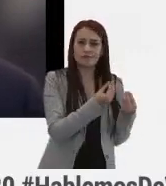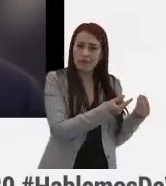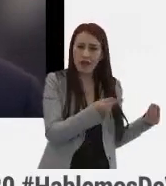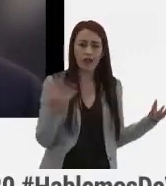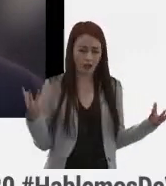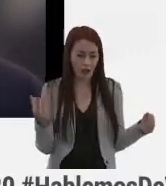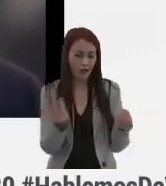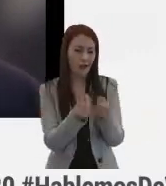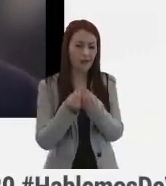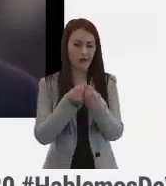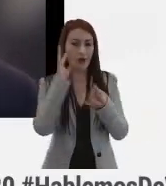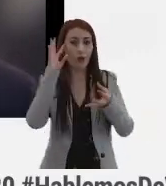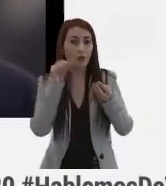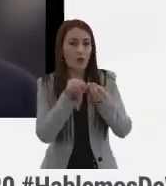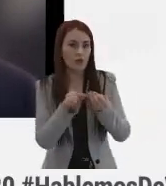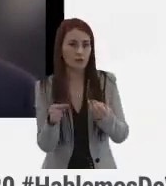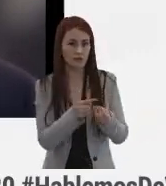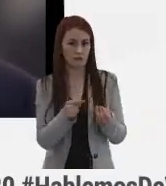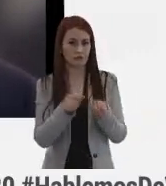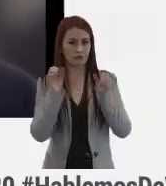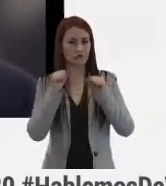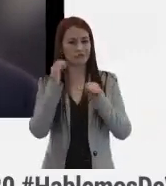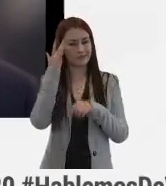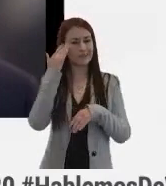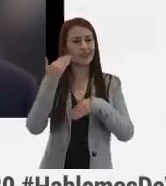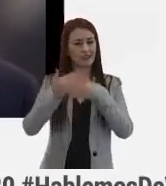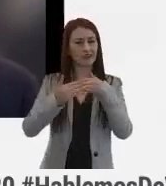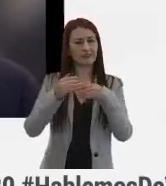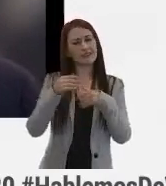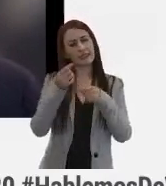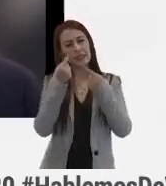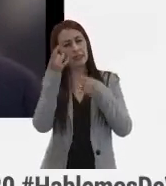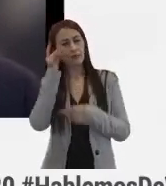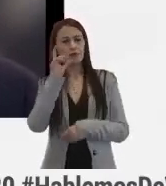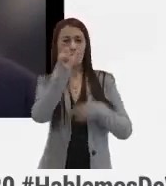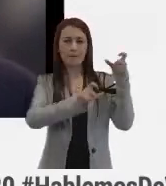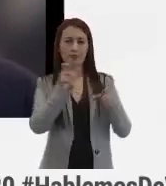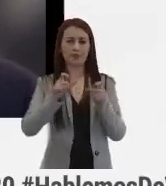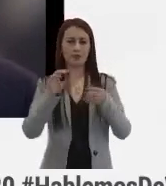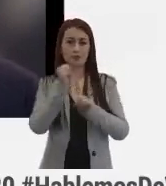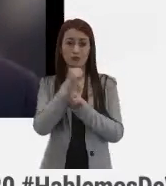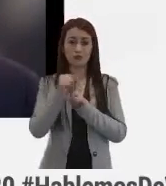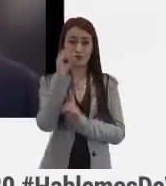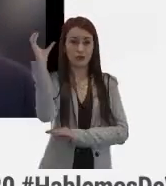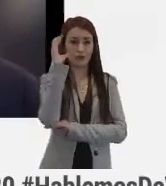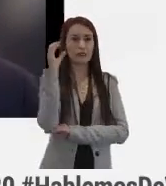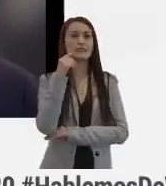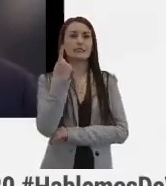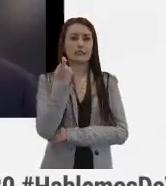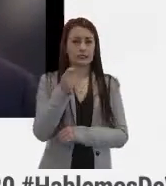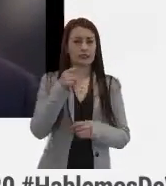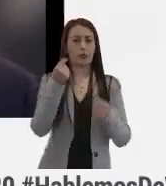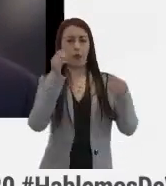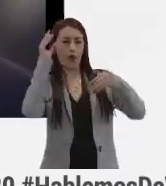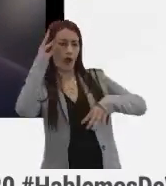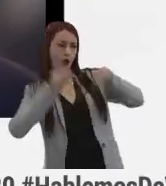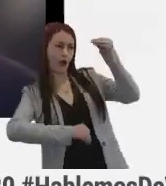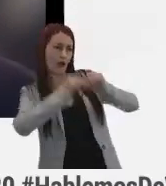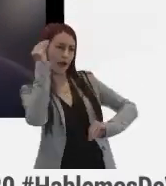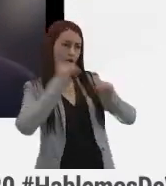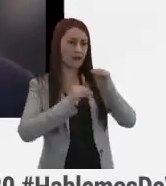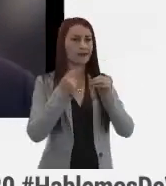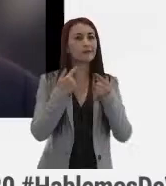generado disensos al interior de la sociedad colombiana, pero eso es la democracia. Lograr